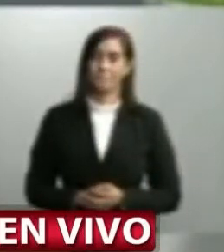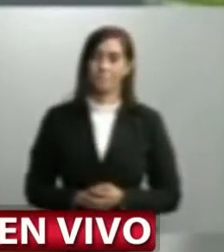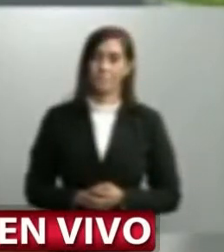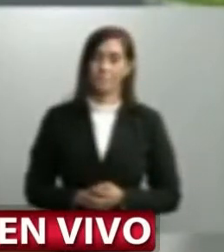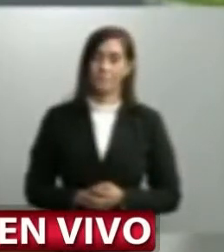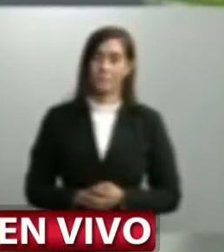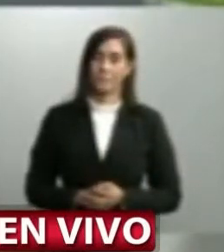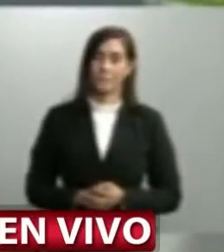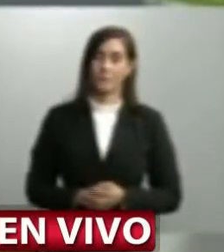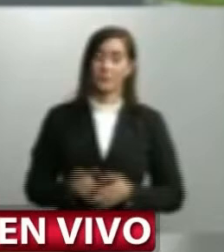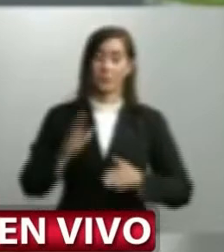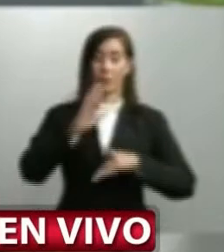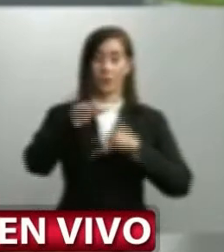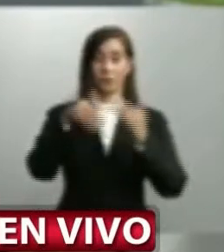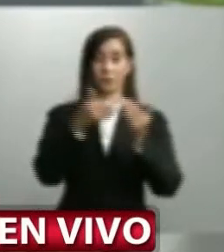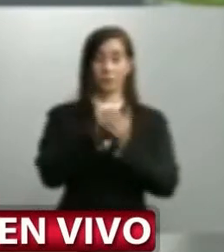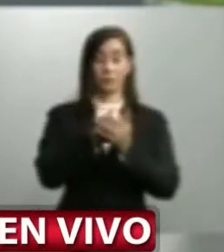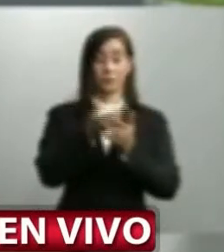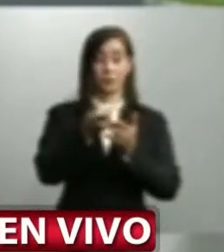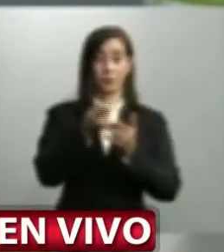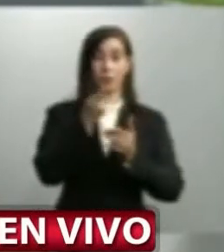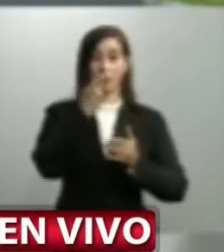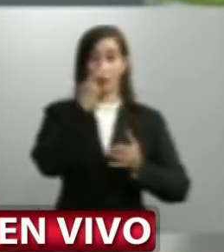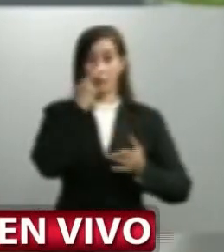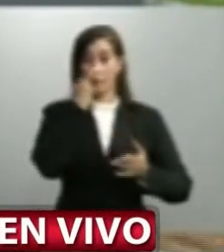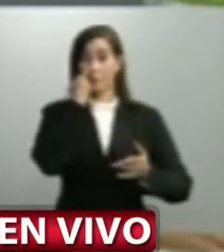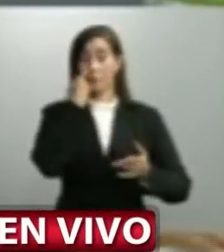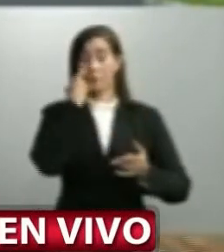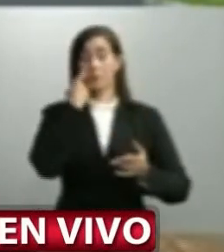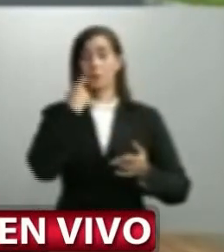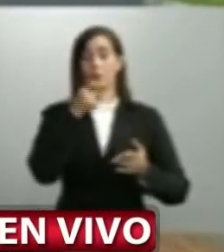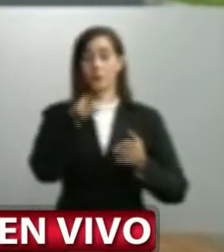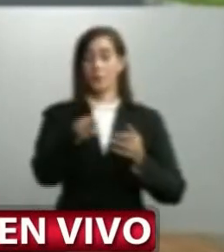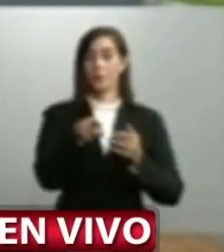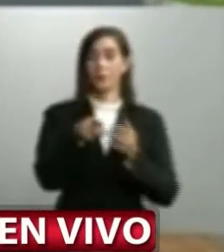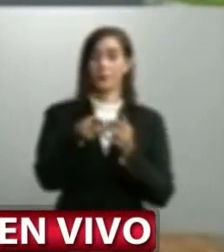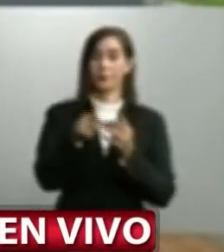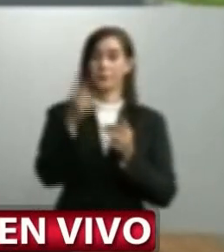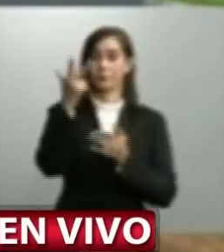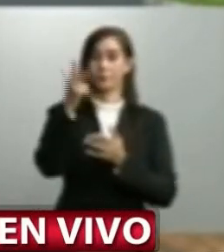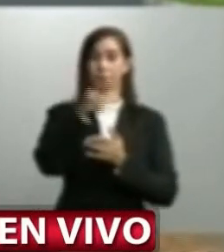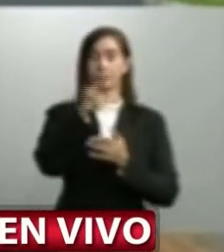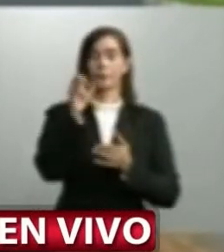con un número de pruebas, lógicamente, que ha ido entre